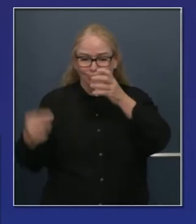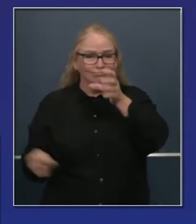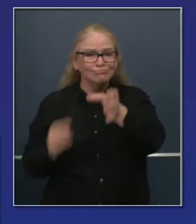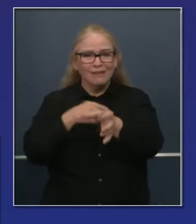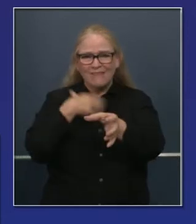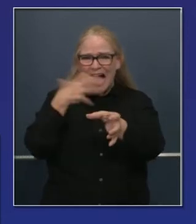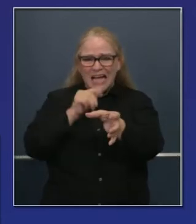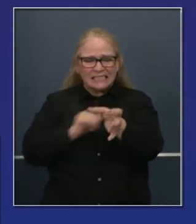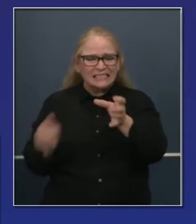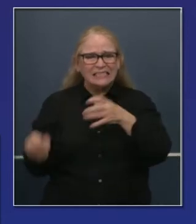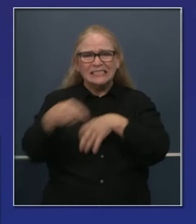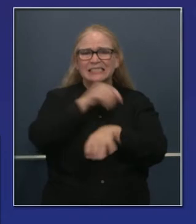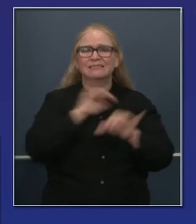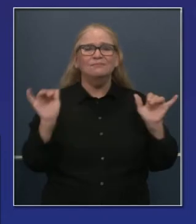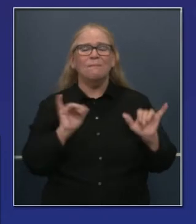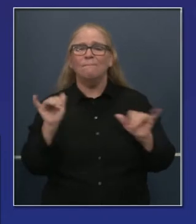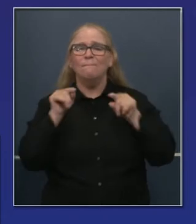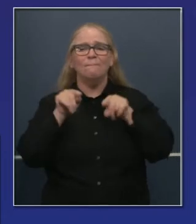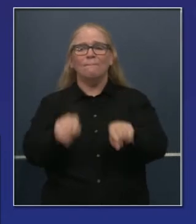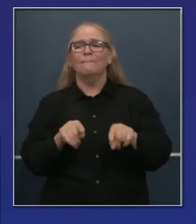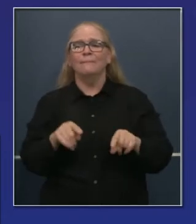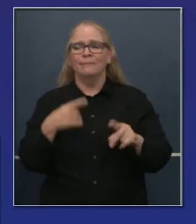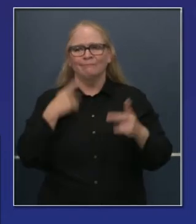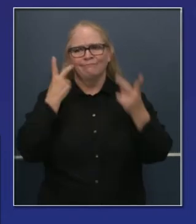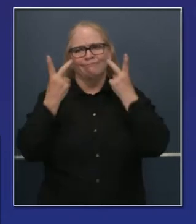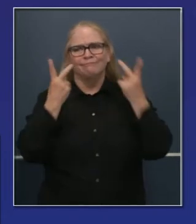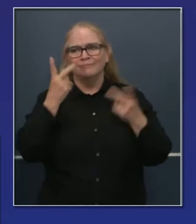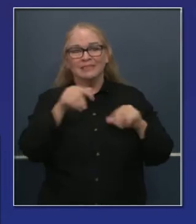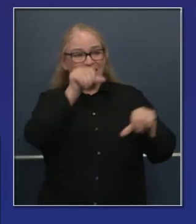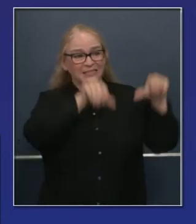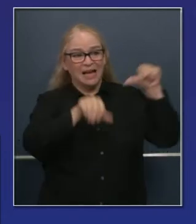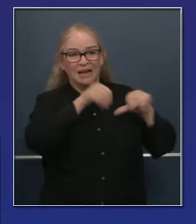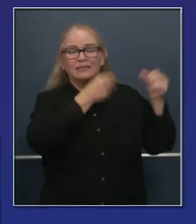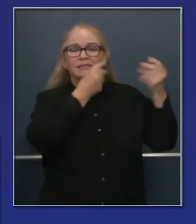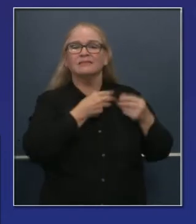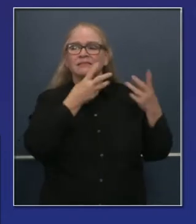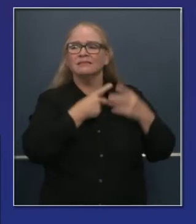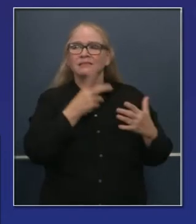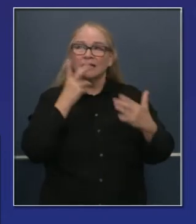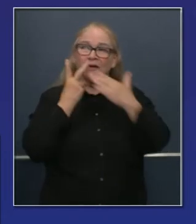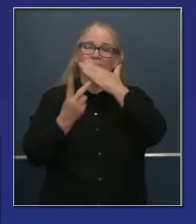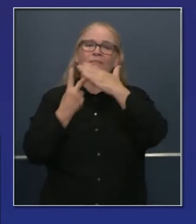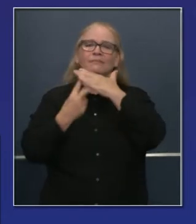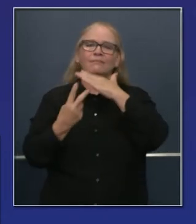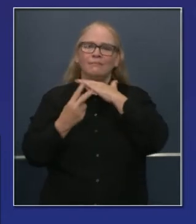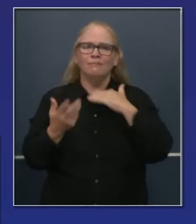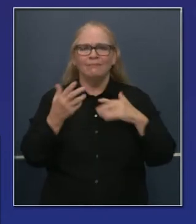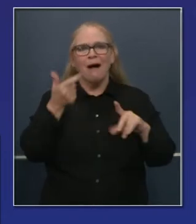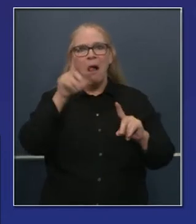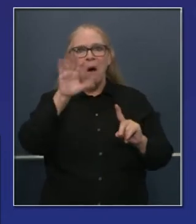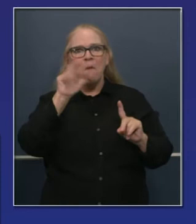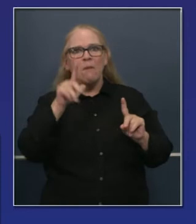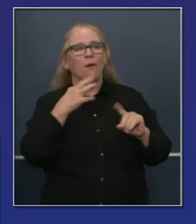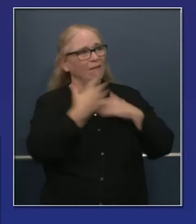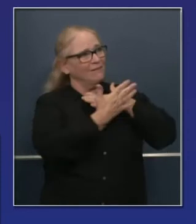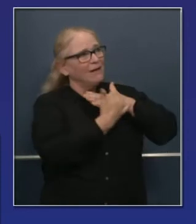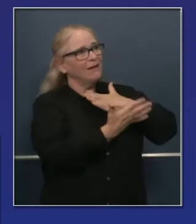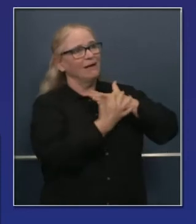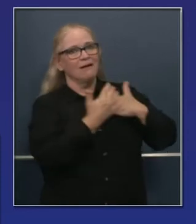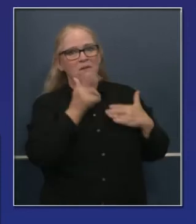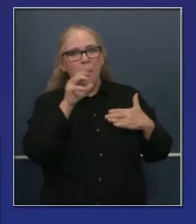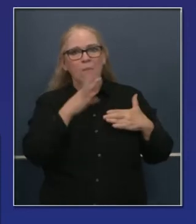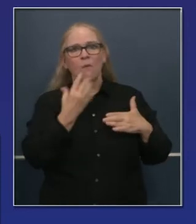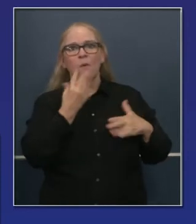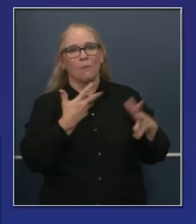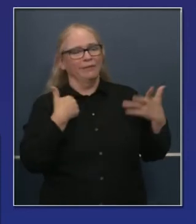nuestras vidas todo lo contrario esto es precisamente lo que habían predicho muchos científicos por décadas se están